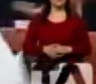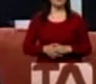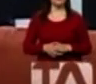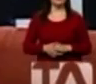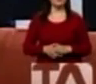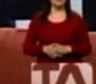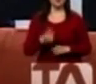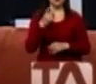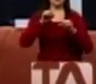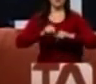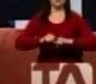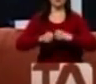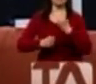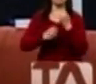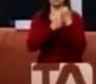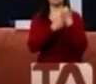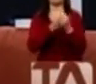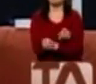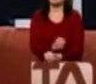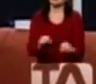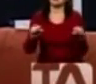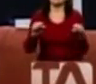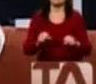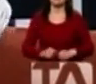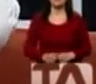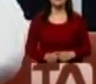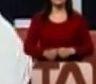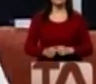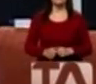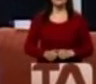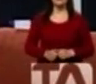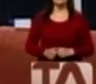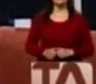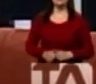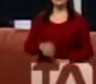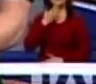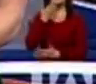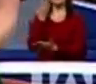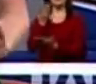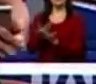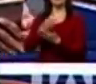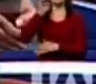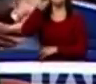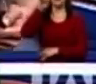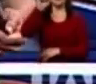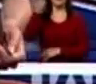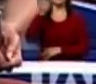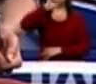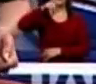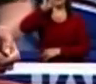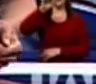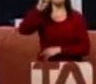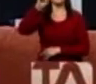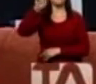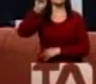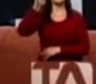si no me apoyáis, no me ayudáis, sería imposible llegar hasta lo que estoy consiguiendo, ¿no? Claro que sí, sí. Y te agradezco muchísimo, Eva. Eva Jiménez, madre de